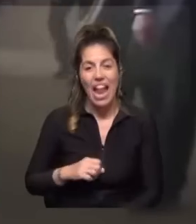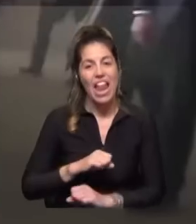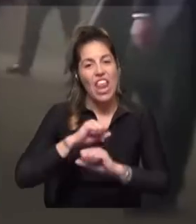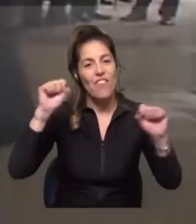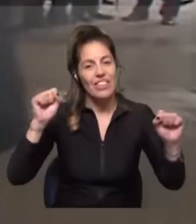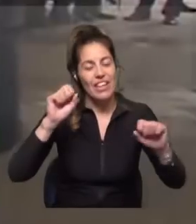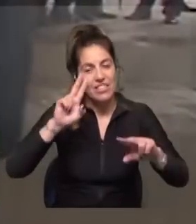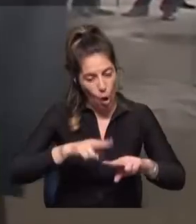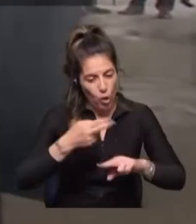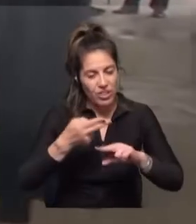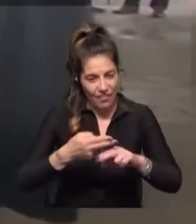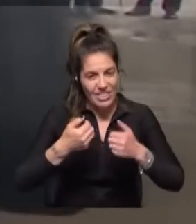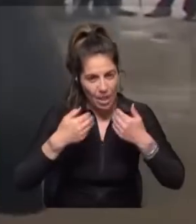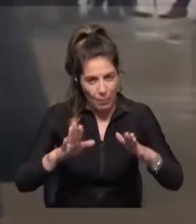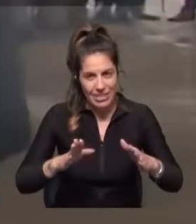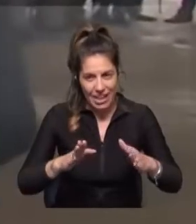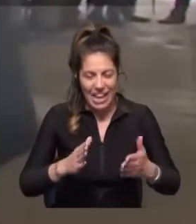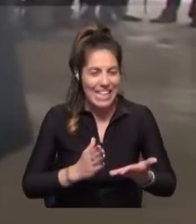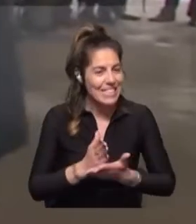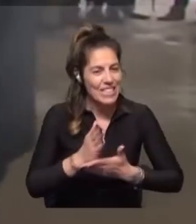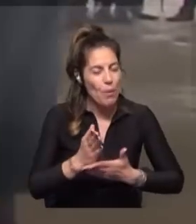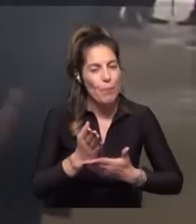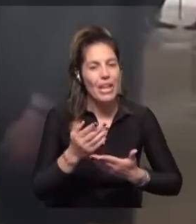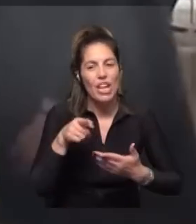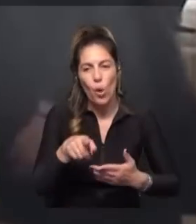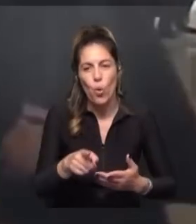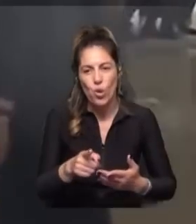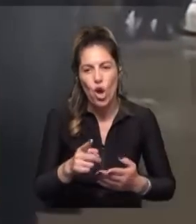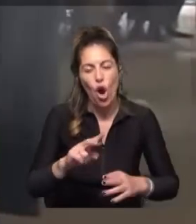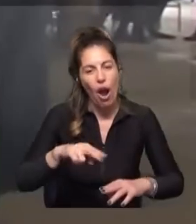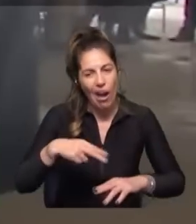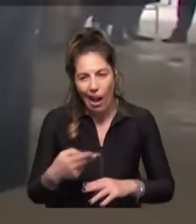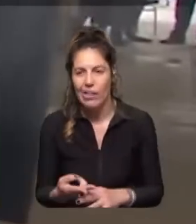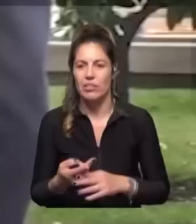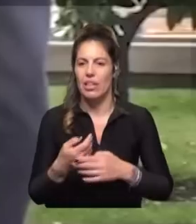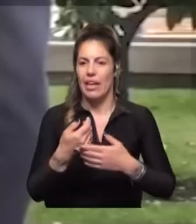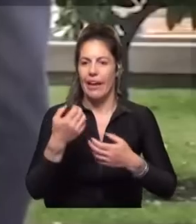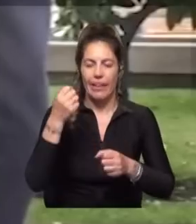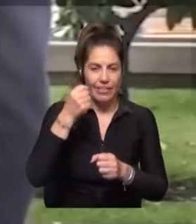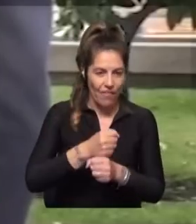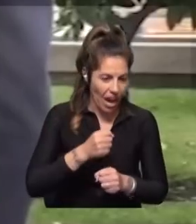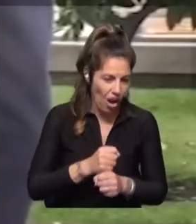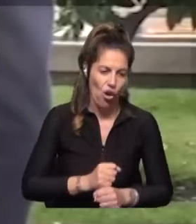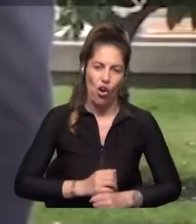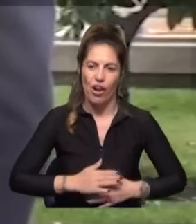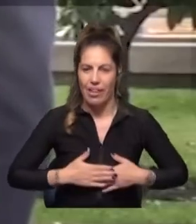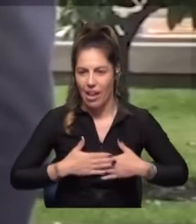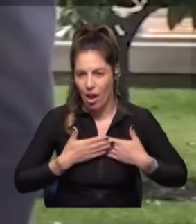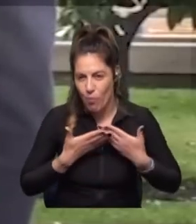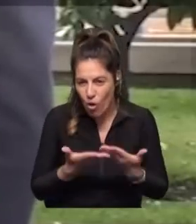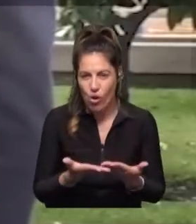y Volver a empezar cada vez que uno cae en el trabajo en el amor